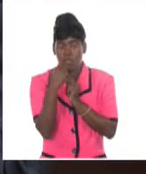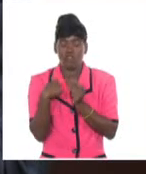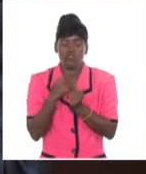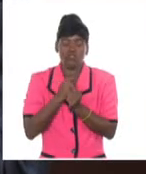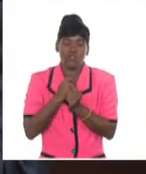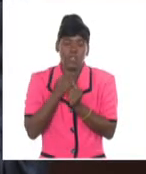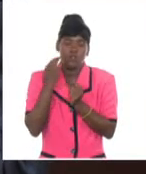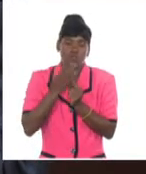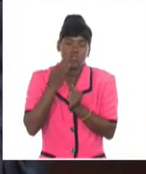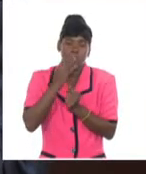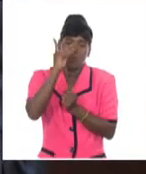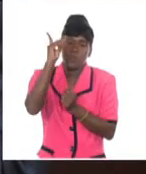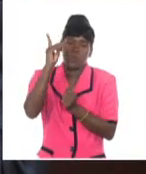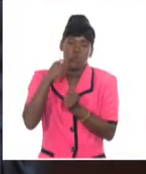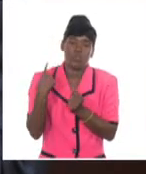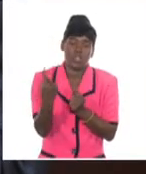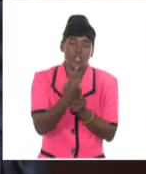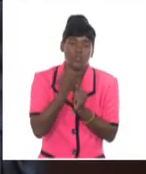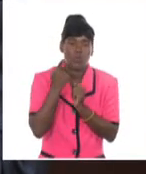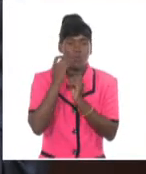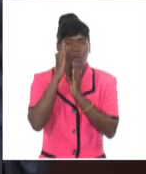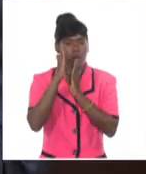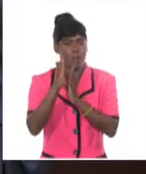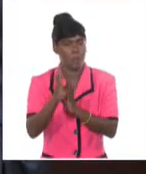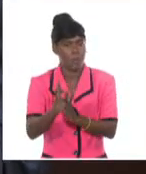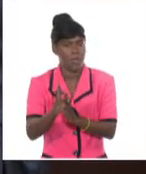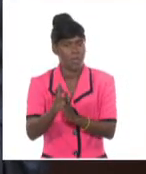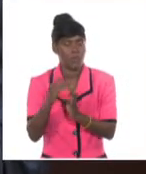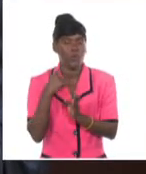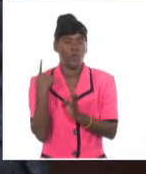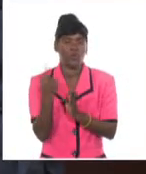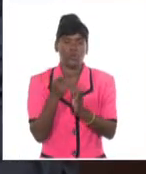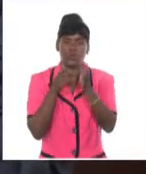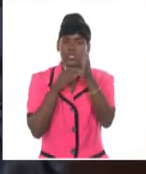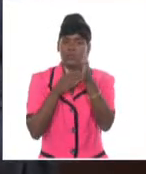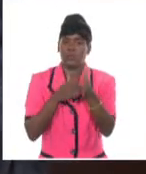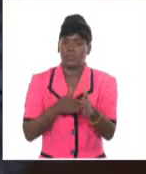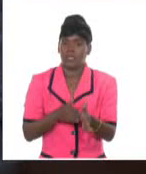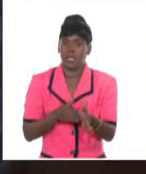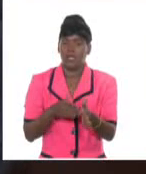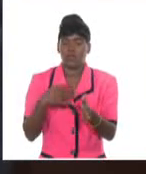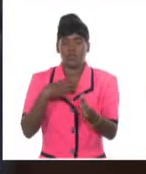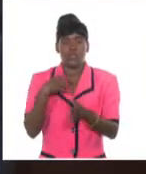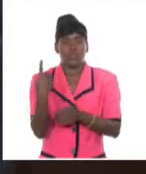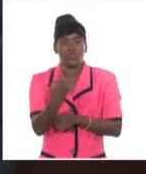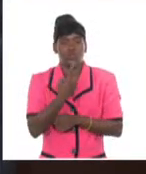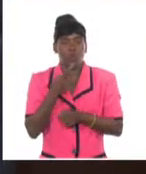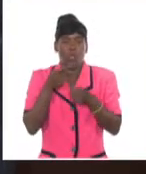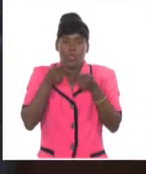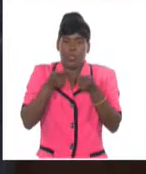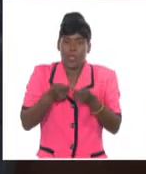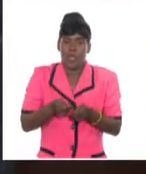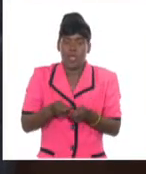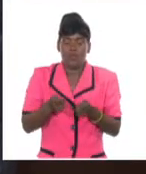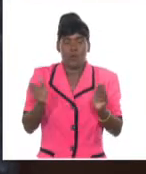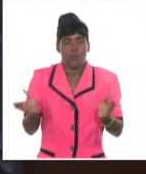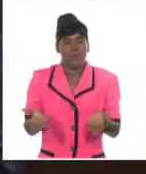siendo respetados y respetadas, y con el derecho